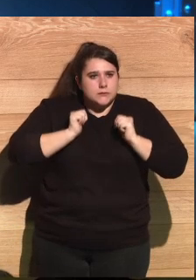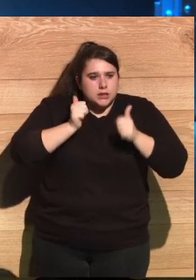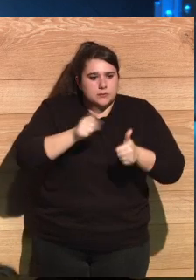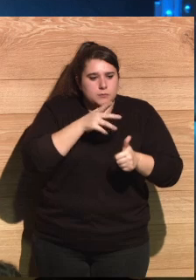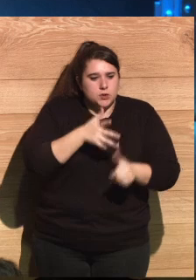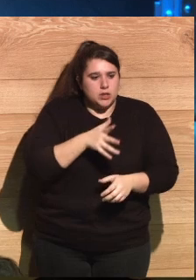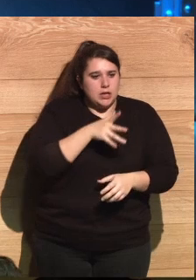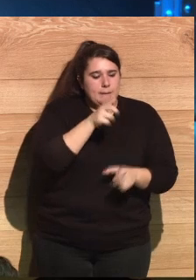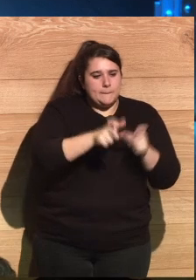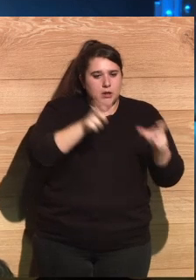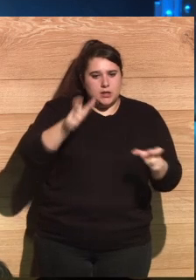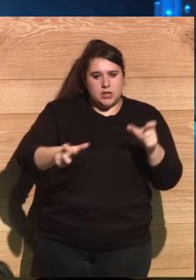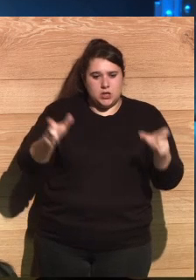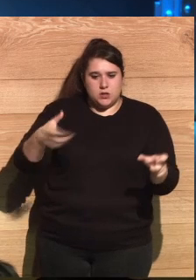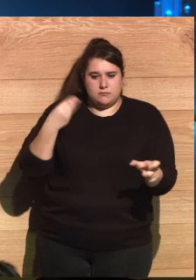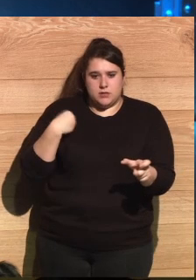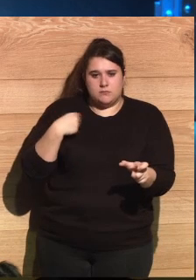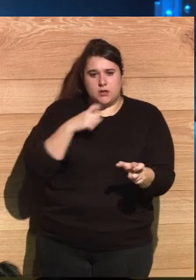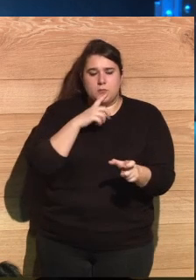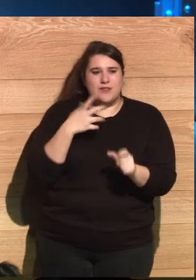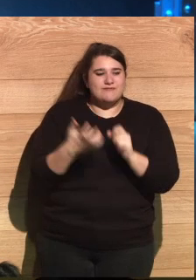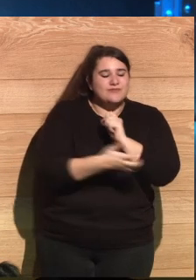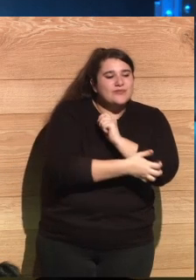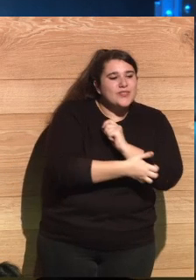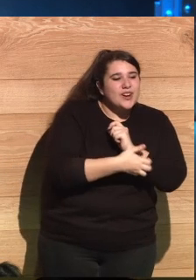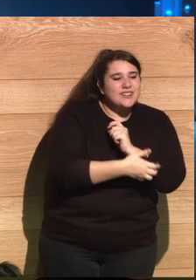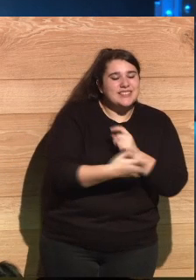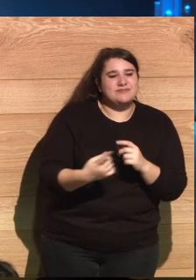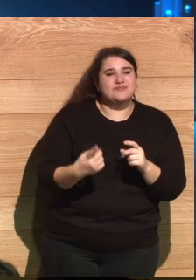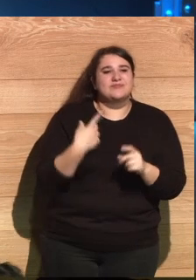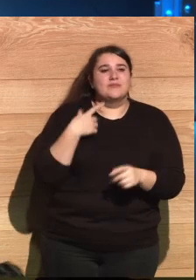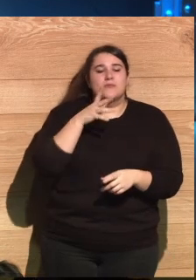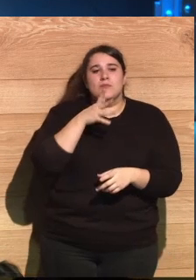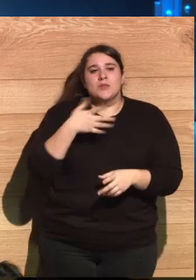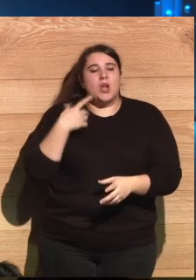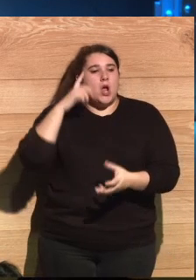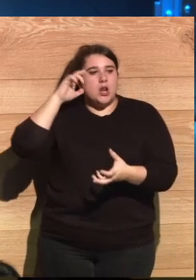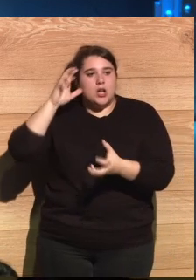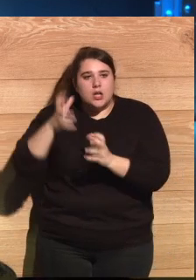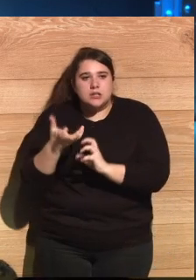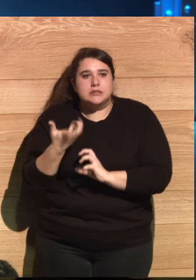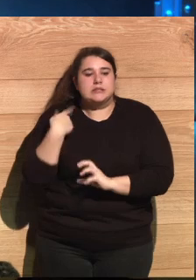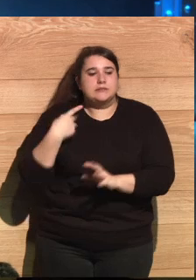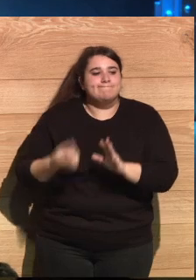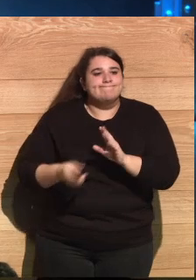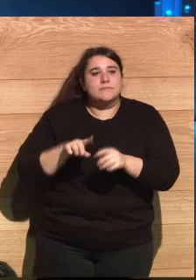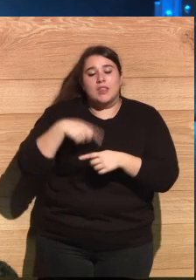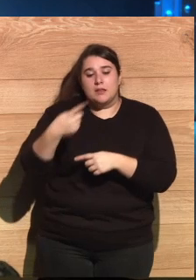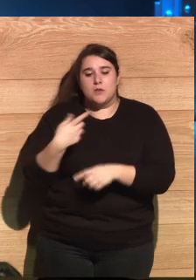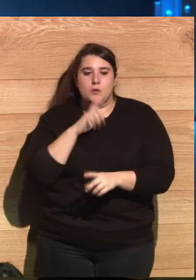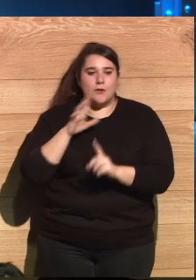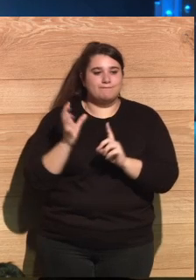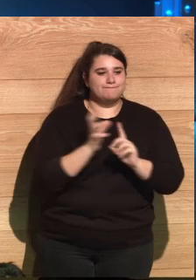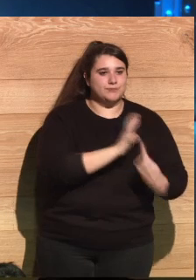misma población que te la encuentras muchas veces mendigando en la calle, porque muchos han enloquecido y esa locura les ha llevado a la